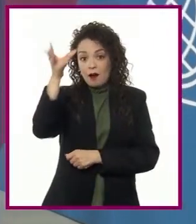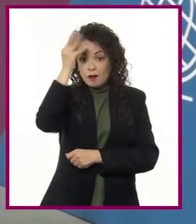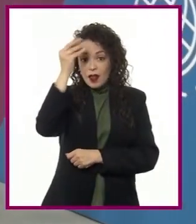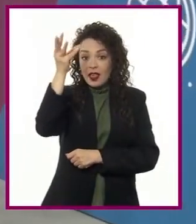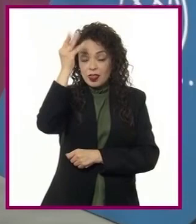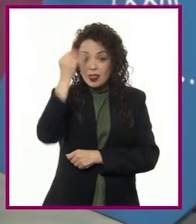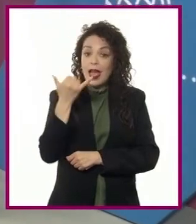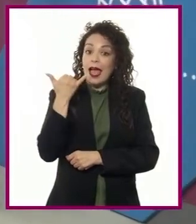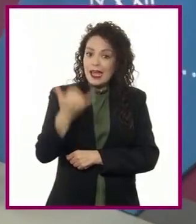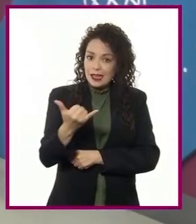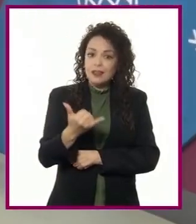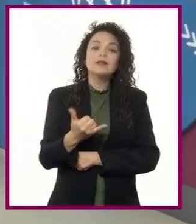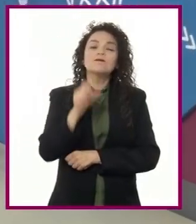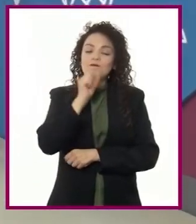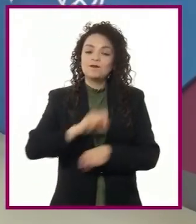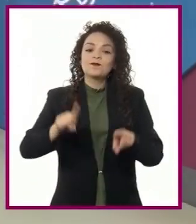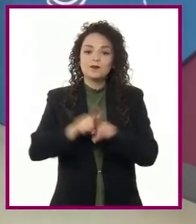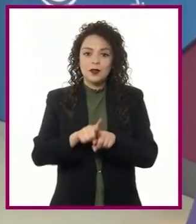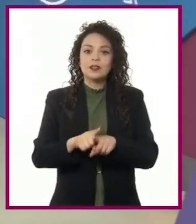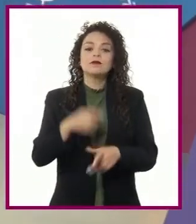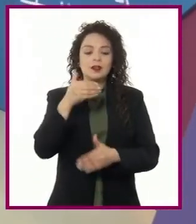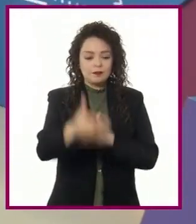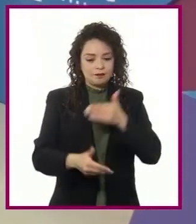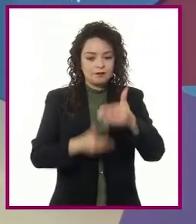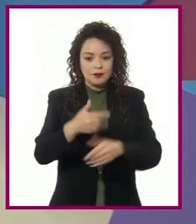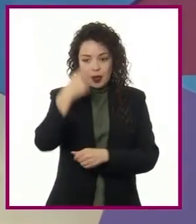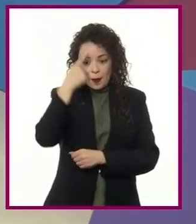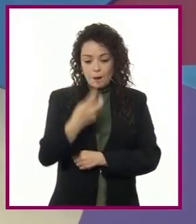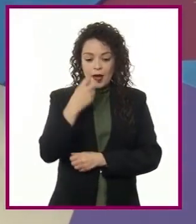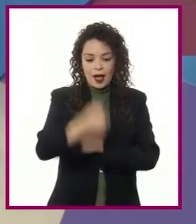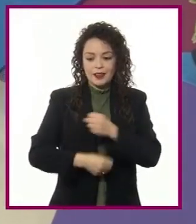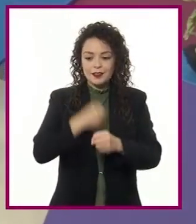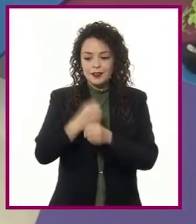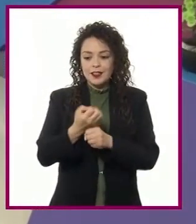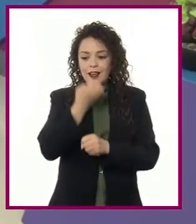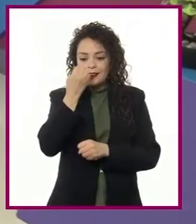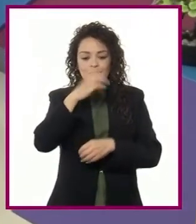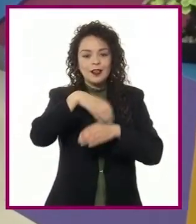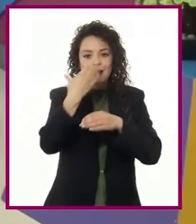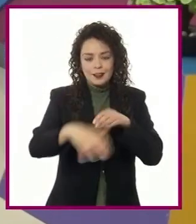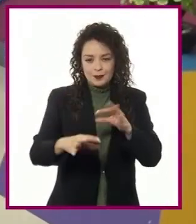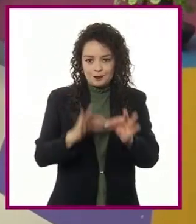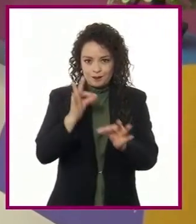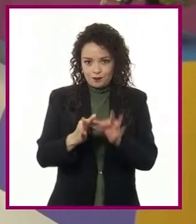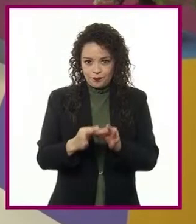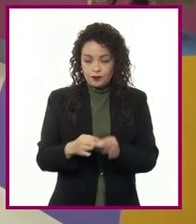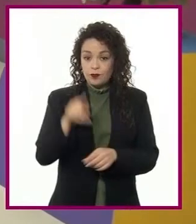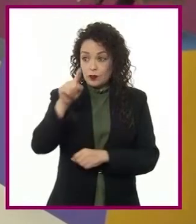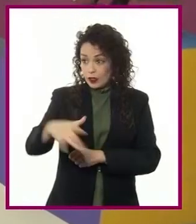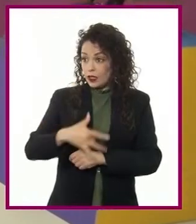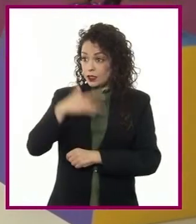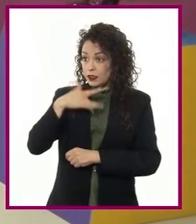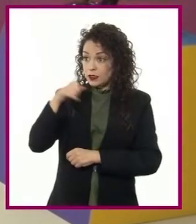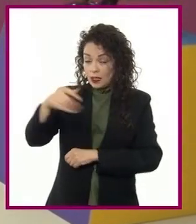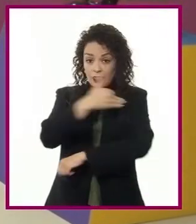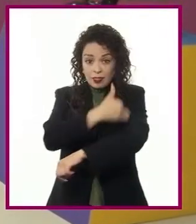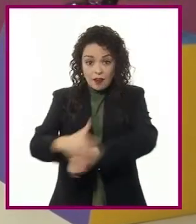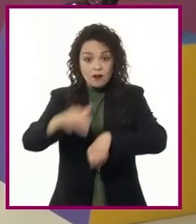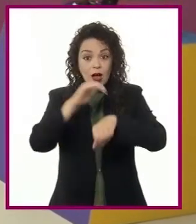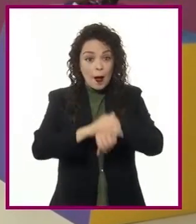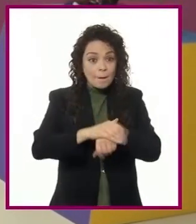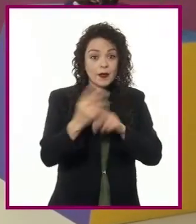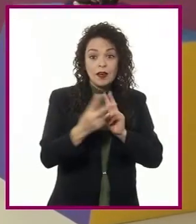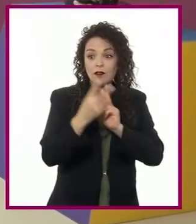supuesto, a que sigamos adelante en este ciclo escolar. Valoren su familia, amistades, vecinas